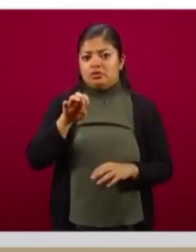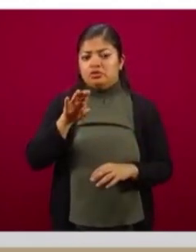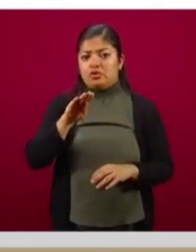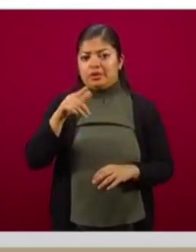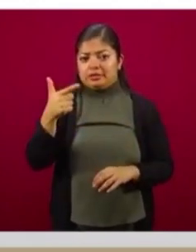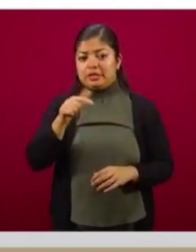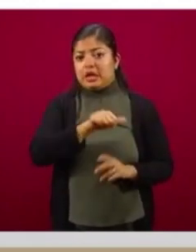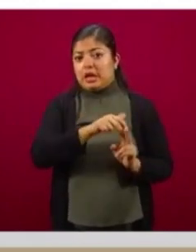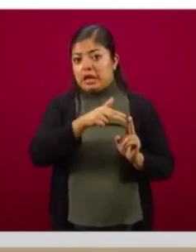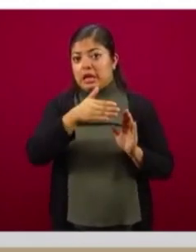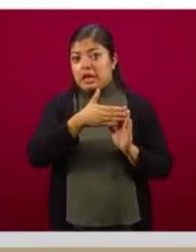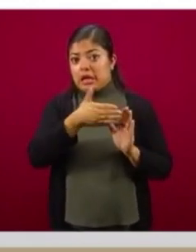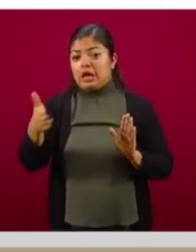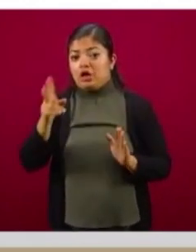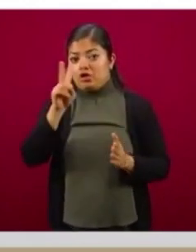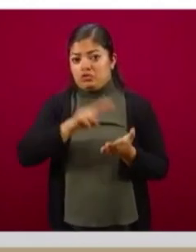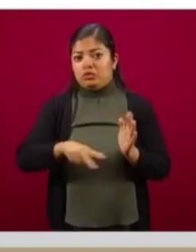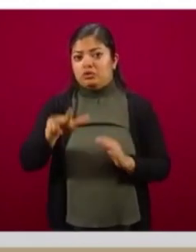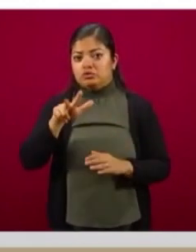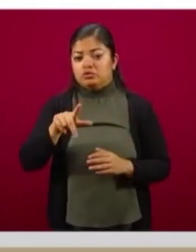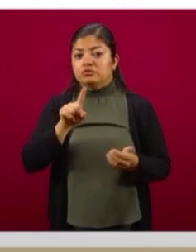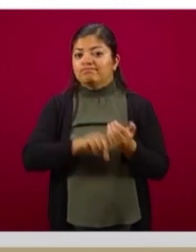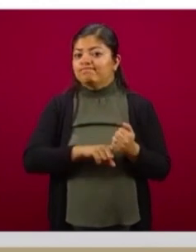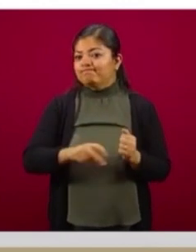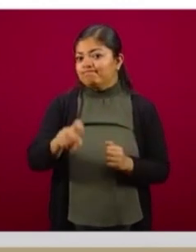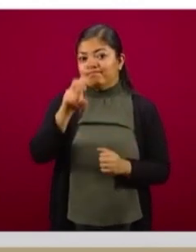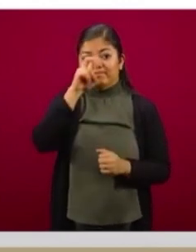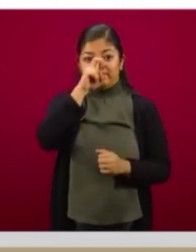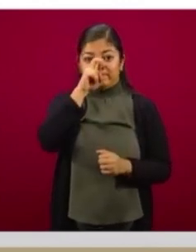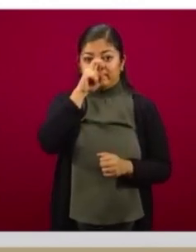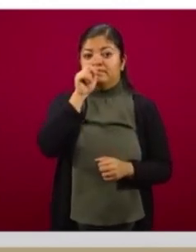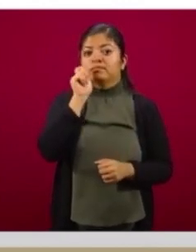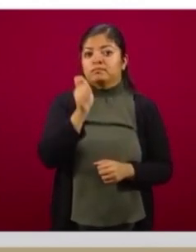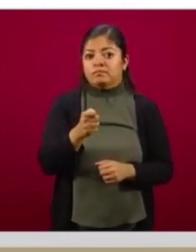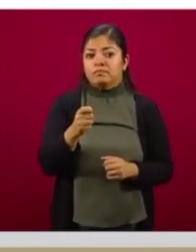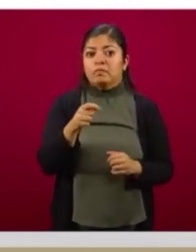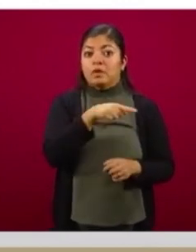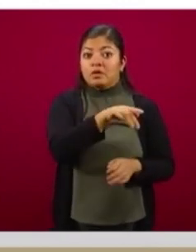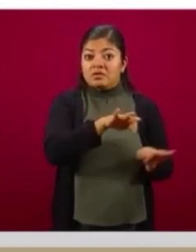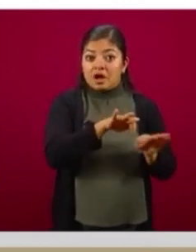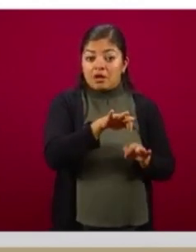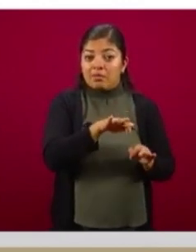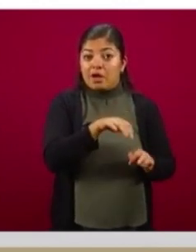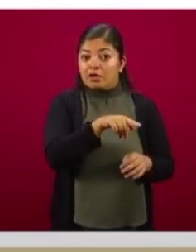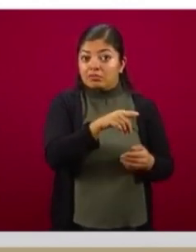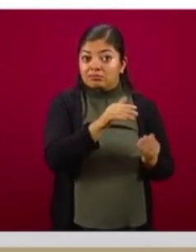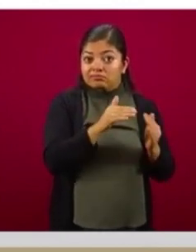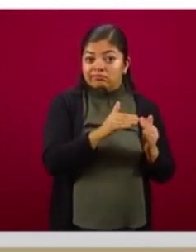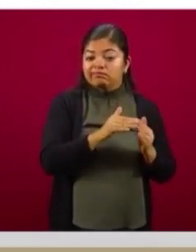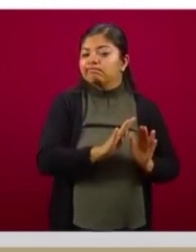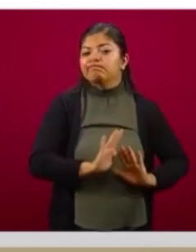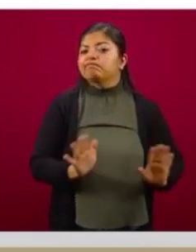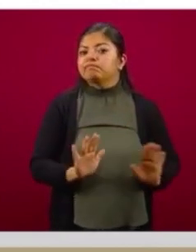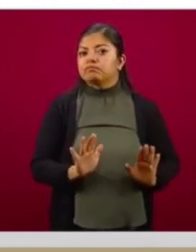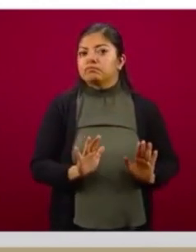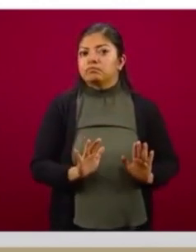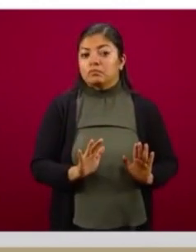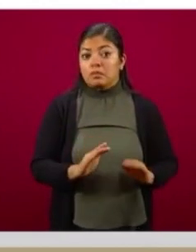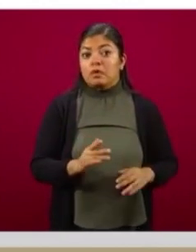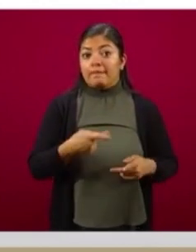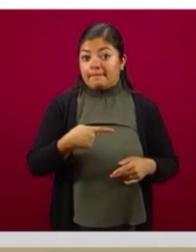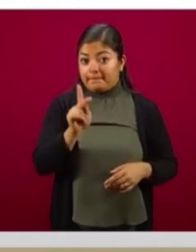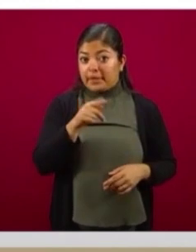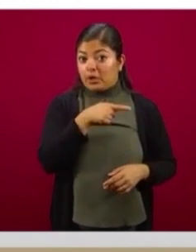el criterio era muy restrictivo para el trabajo en el hogar tan lo era que durante todos esos años solamente